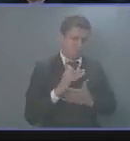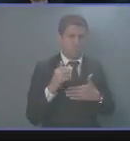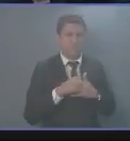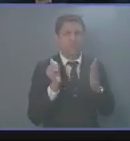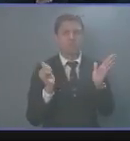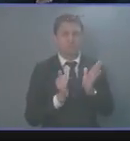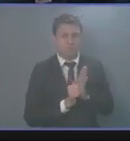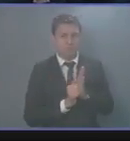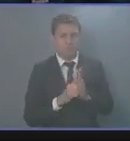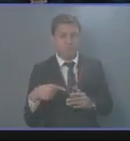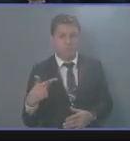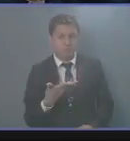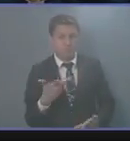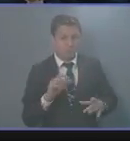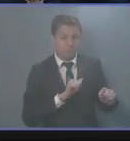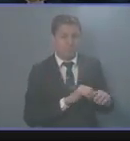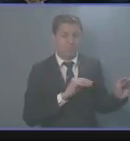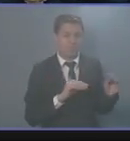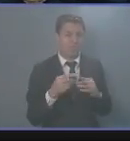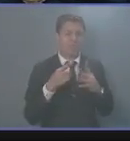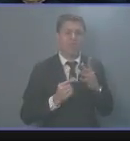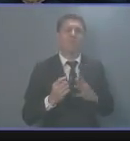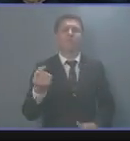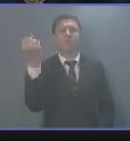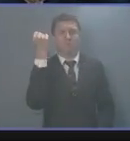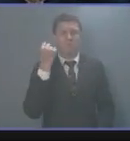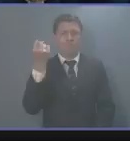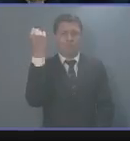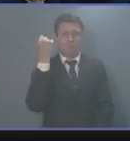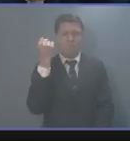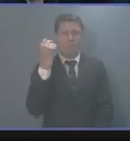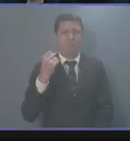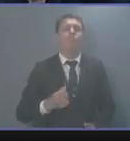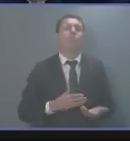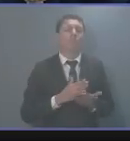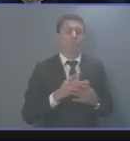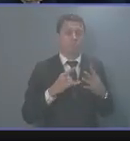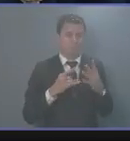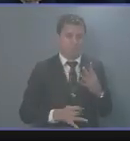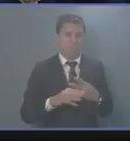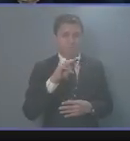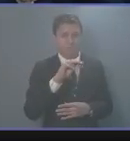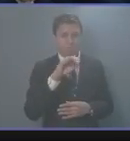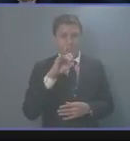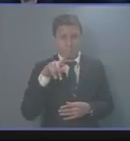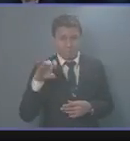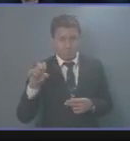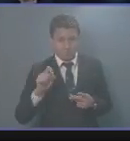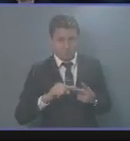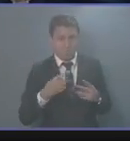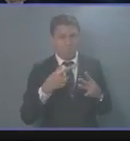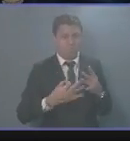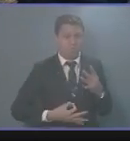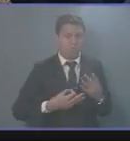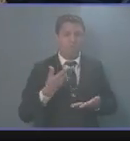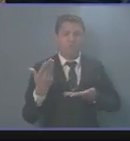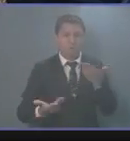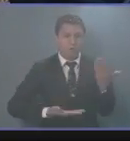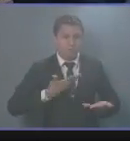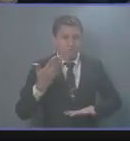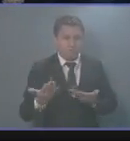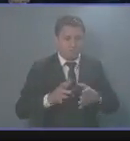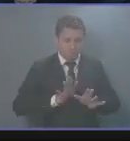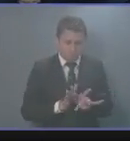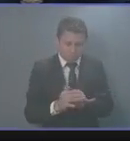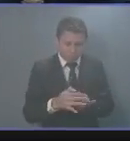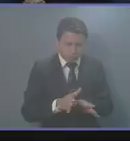legislativo, cuando hemos dado leyes importantes como es la ley MIPES, la ley de los productores artesanales,